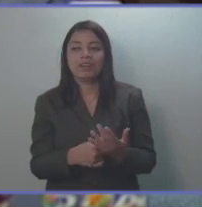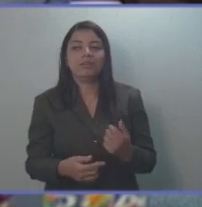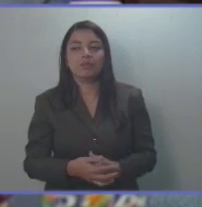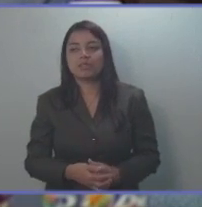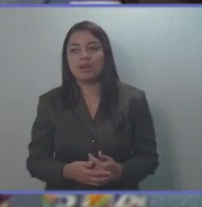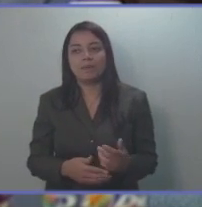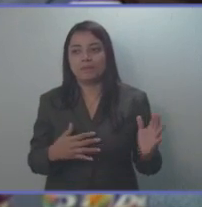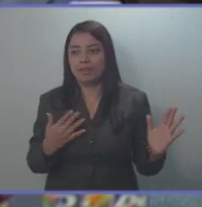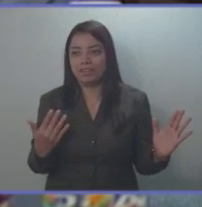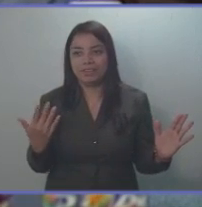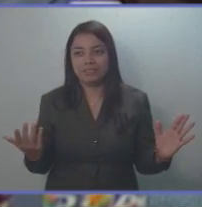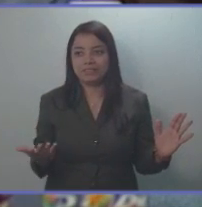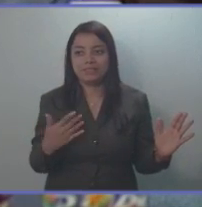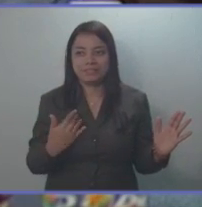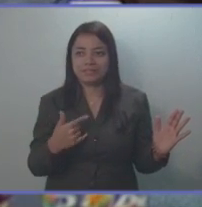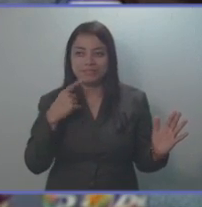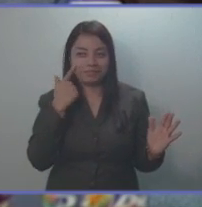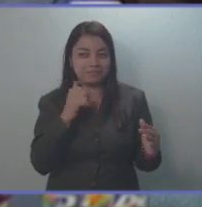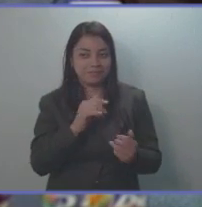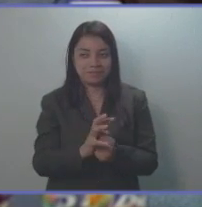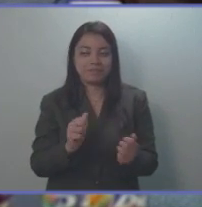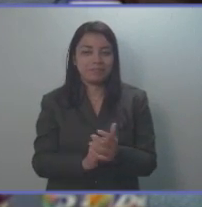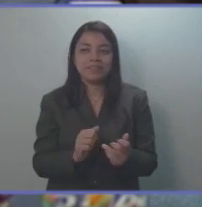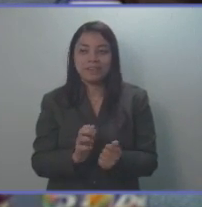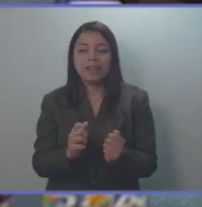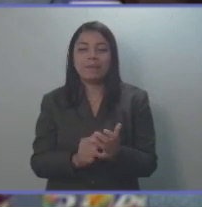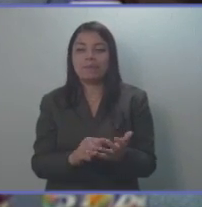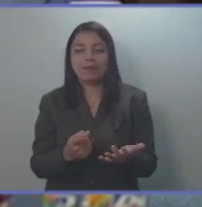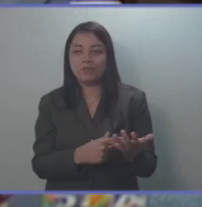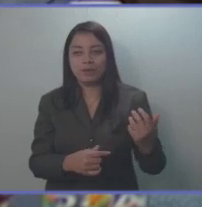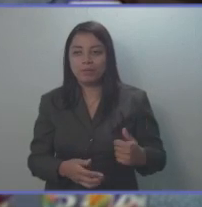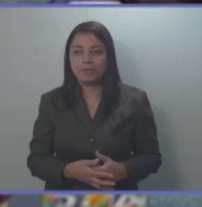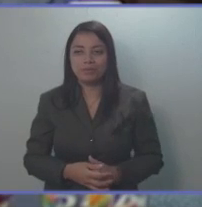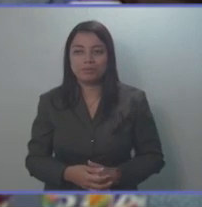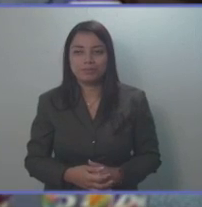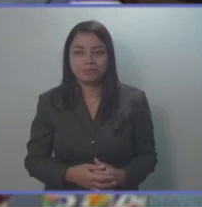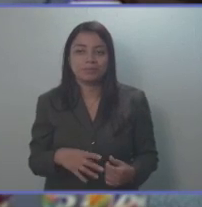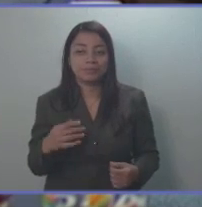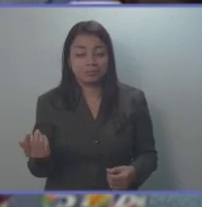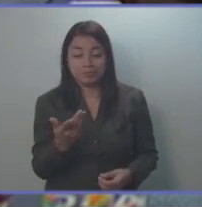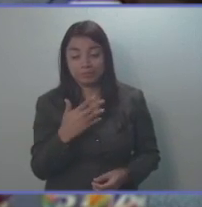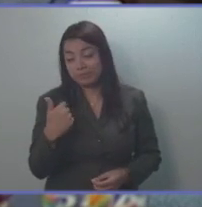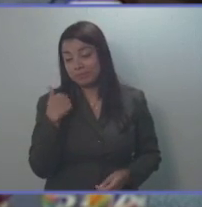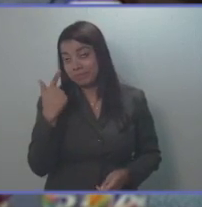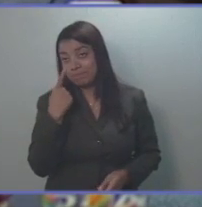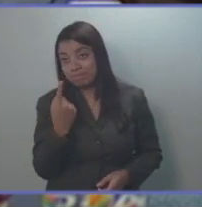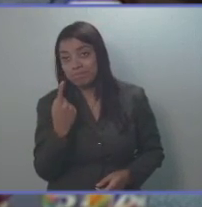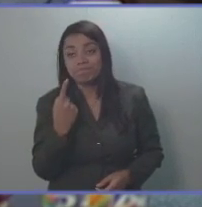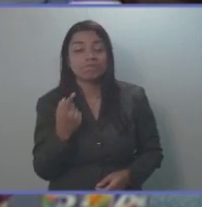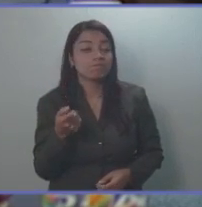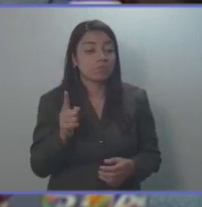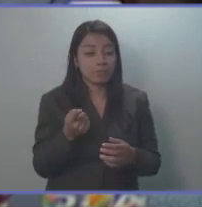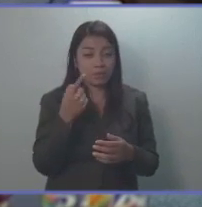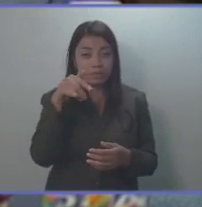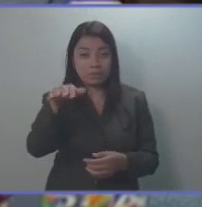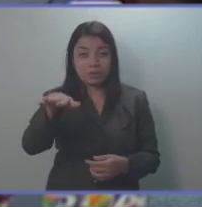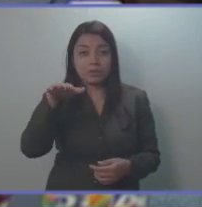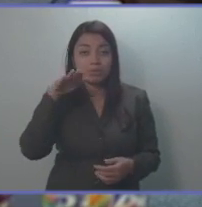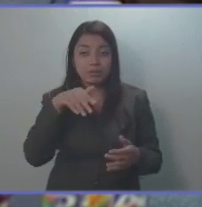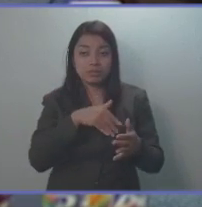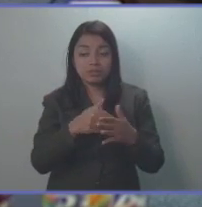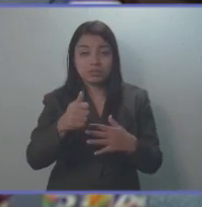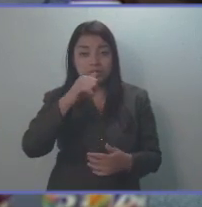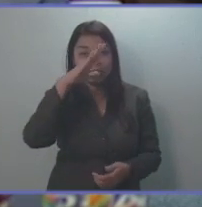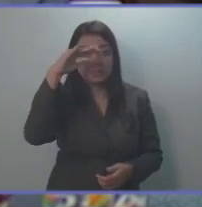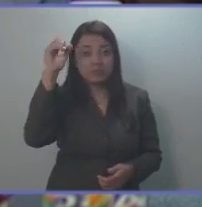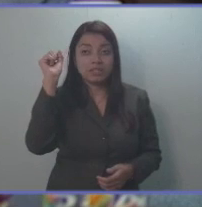apoyo en estos momentos de crisis al pueblo salvadoreño. Vemos que ellos al inicio, el 1 de marzo, cuando China